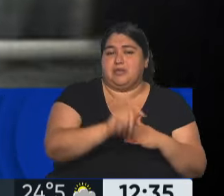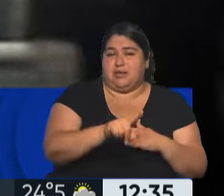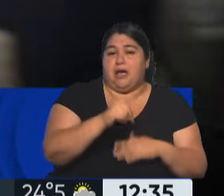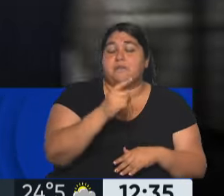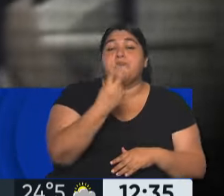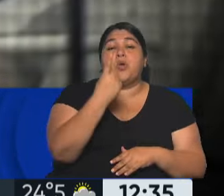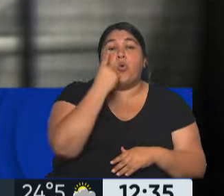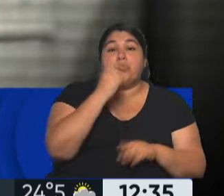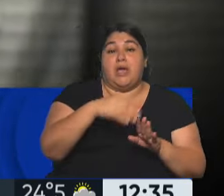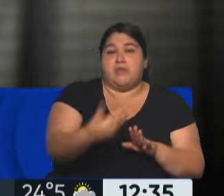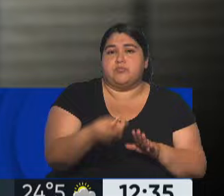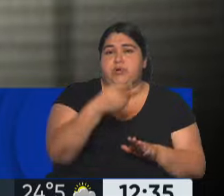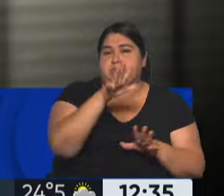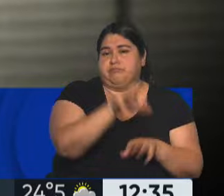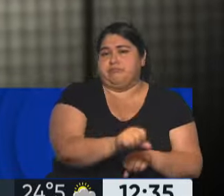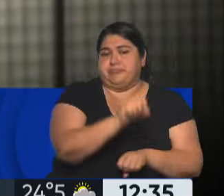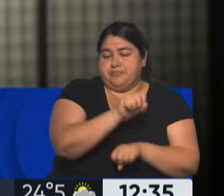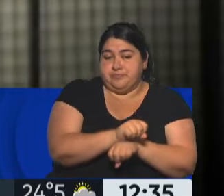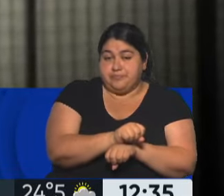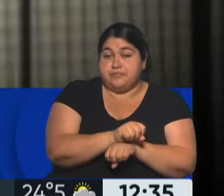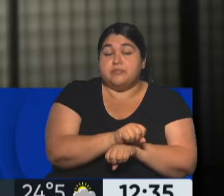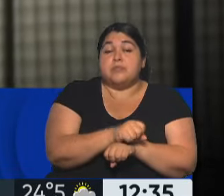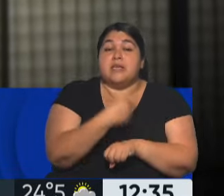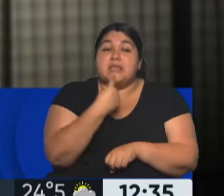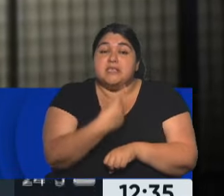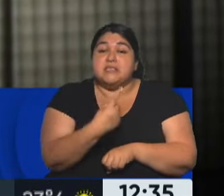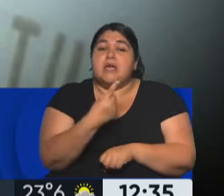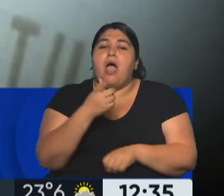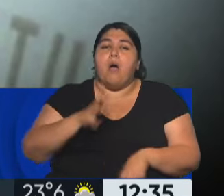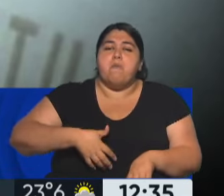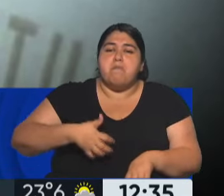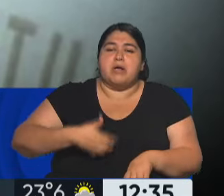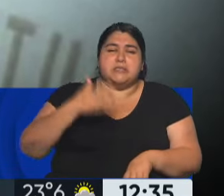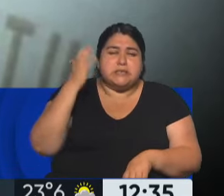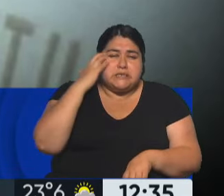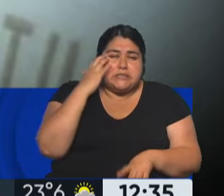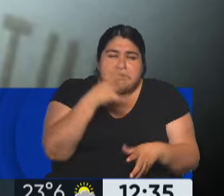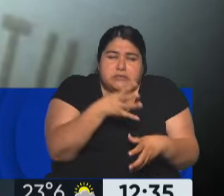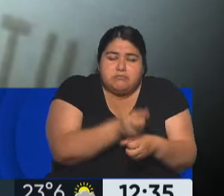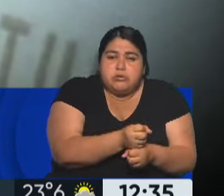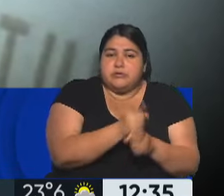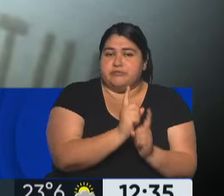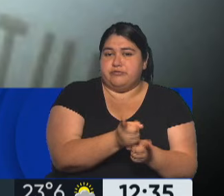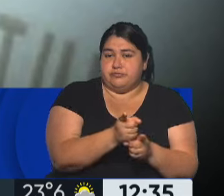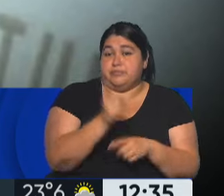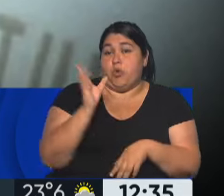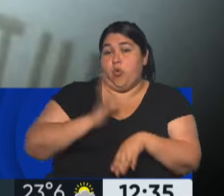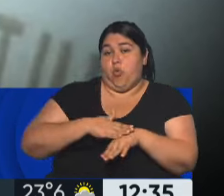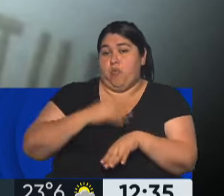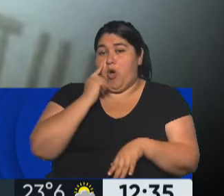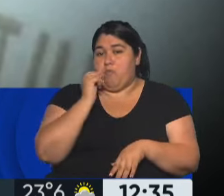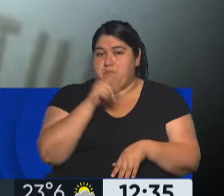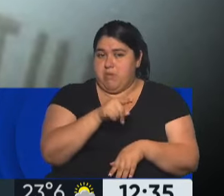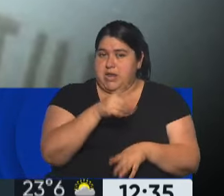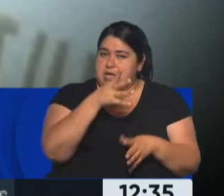horas después de la masacre. La causa hablaba de un cuadro de celopatía posesiva por parte del acusado sobre su